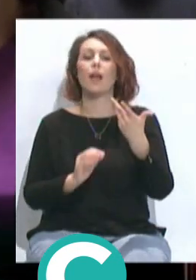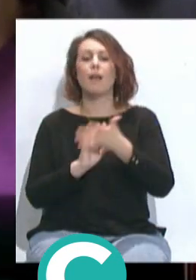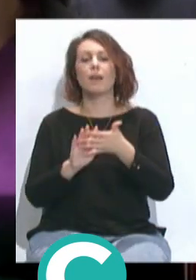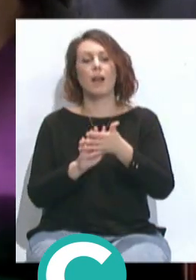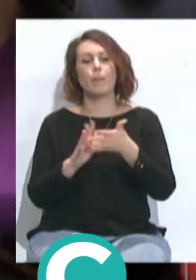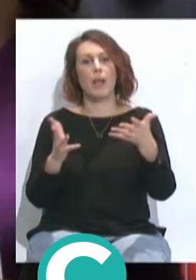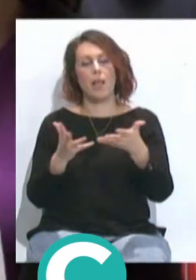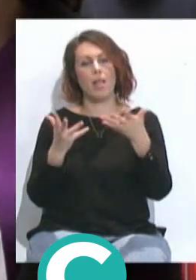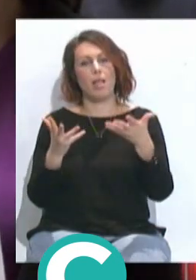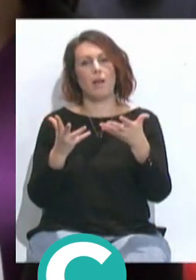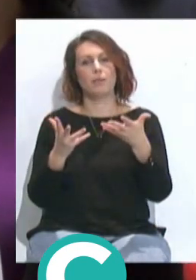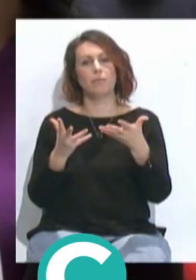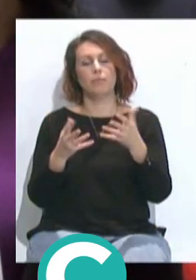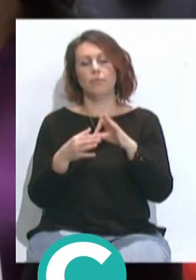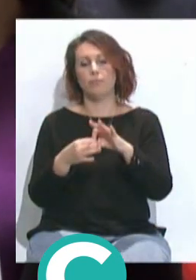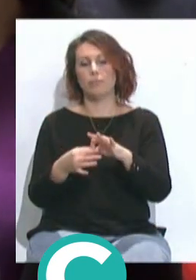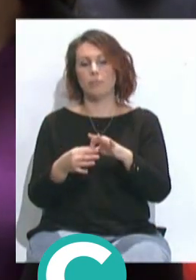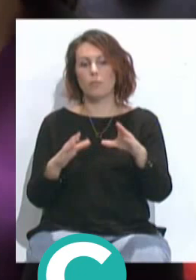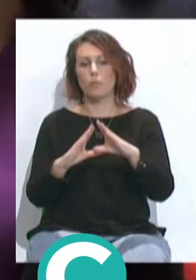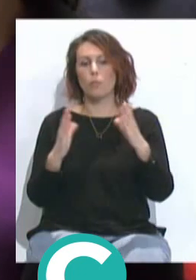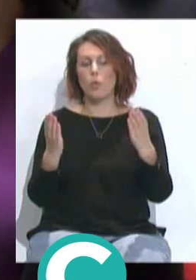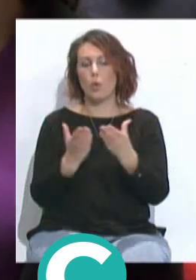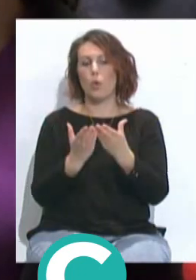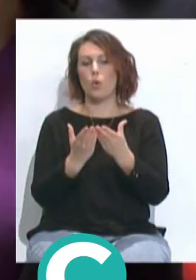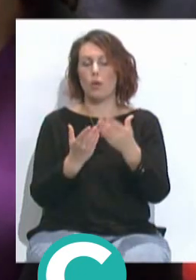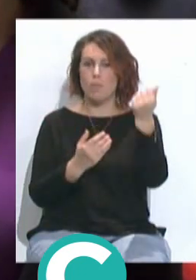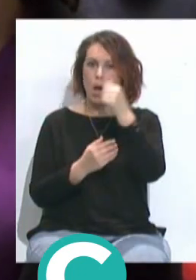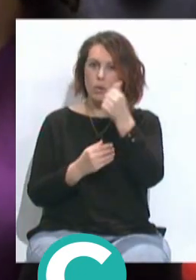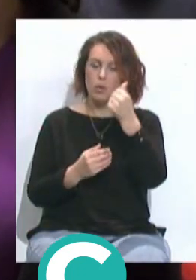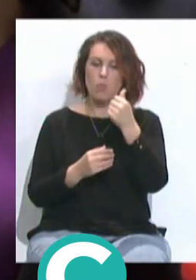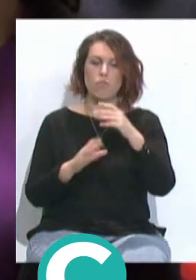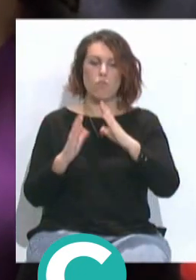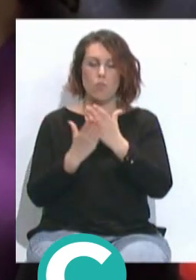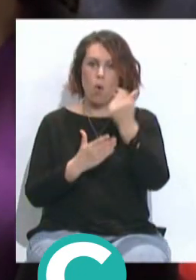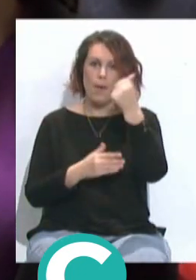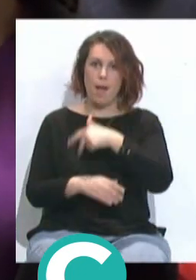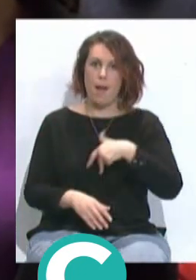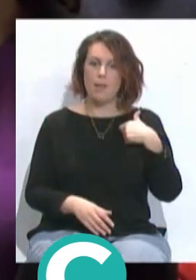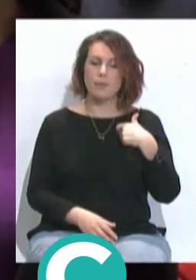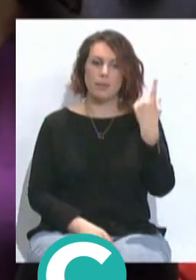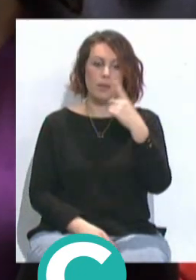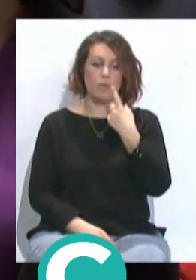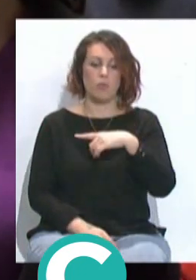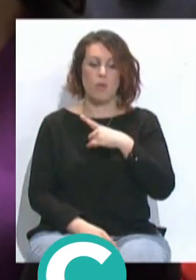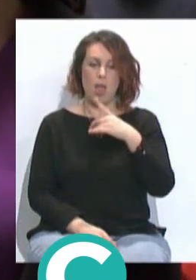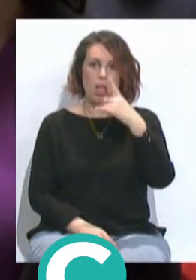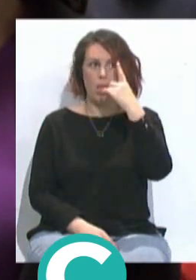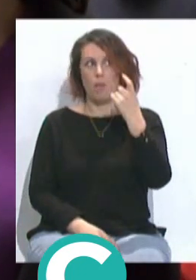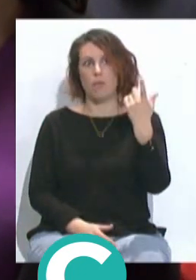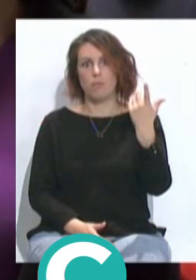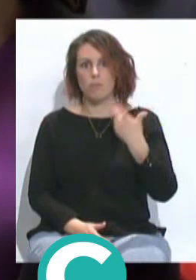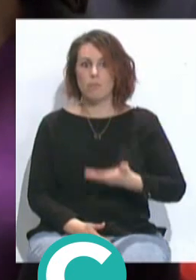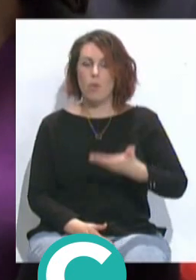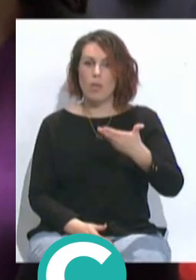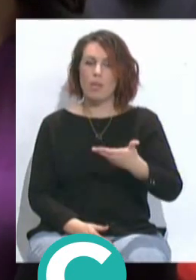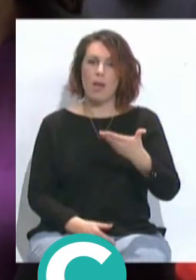de la precariedad al mundo masculino, al mundo de los hombres, sabéis que somos y que recordamos la